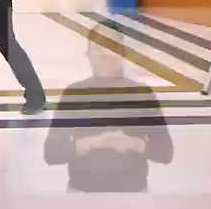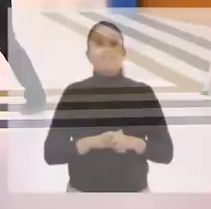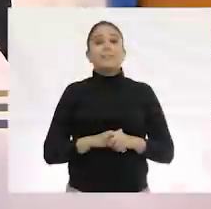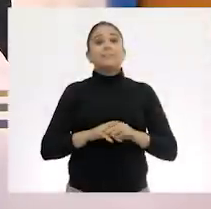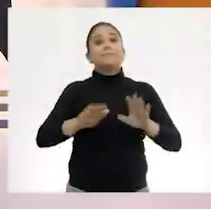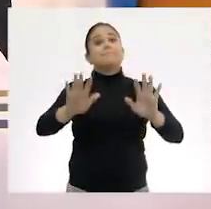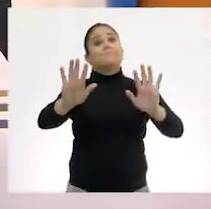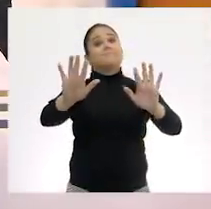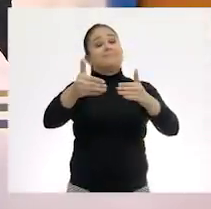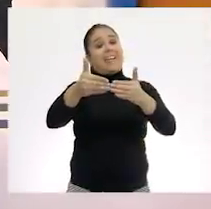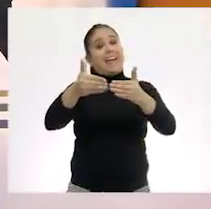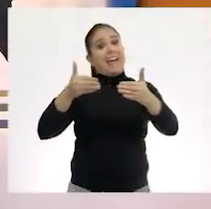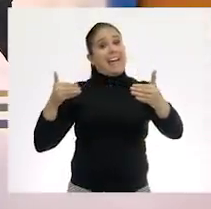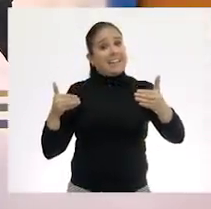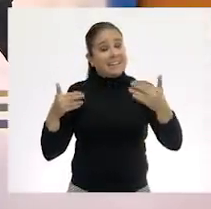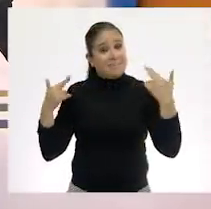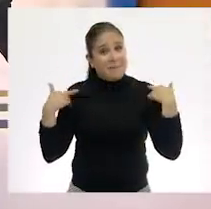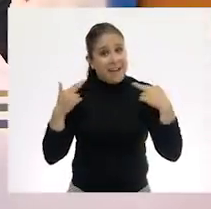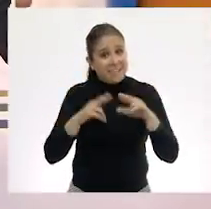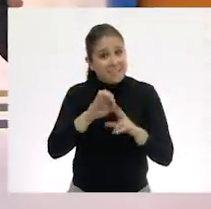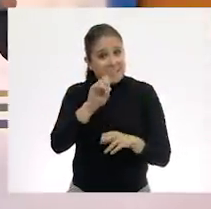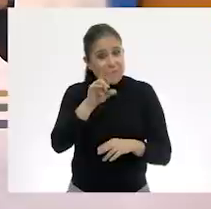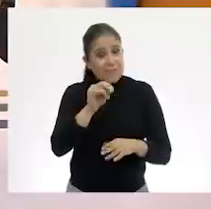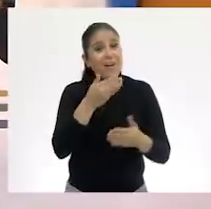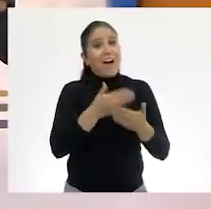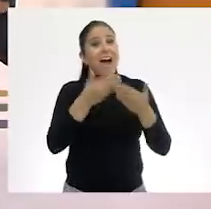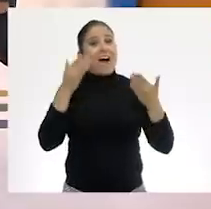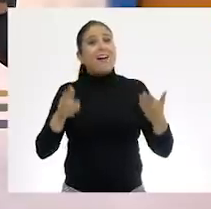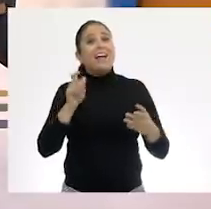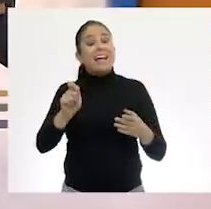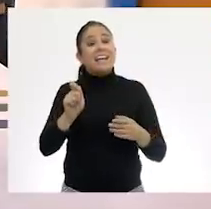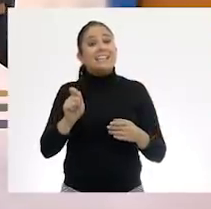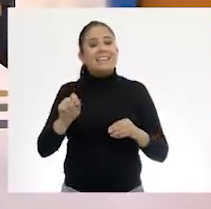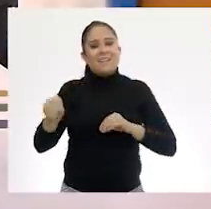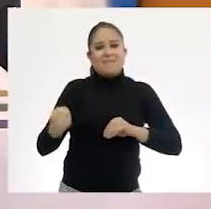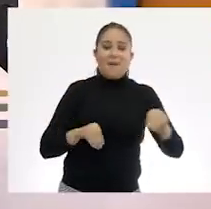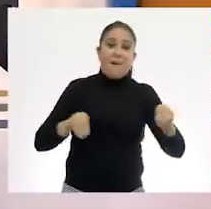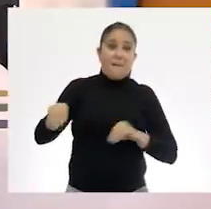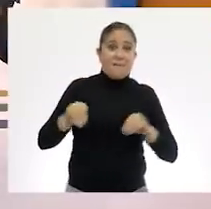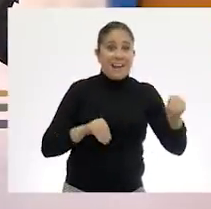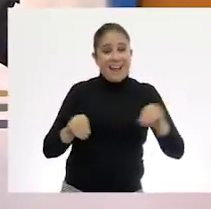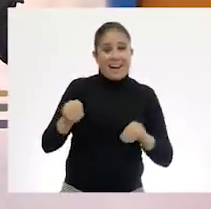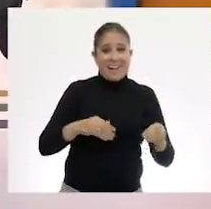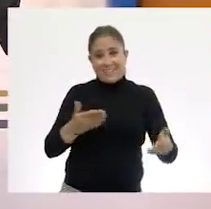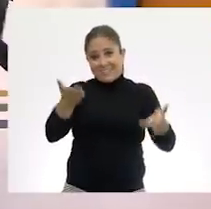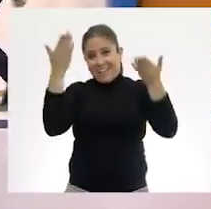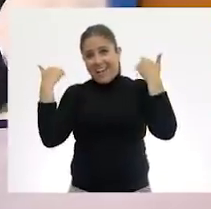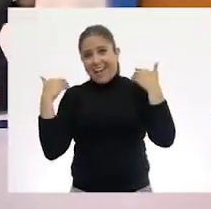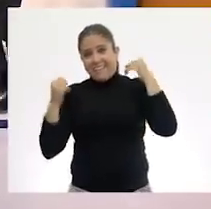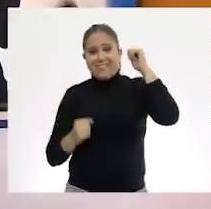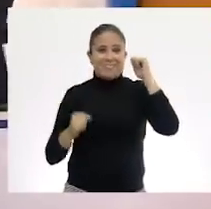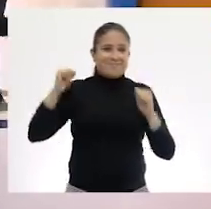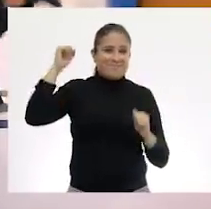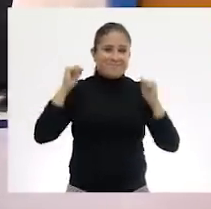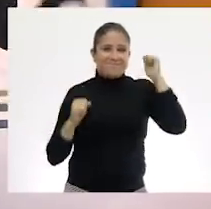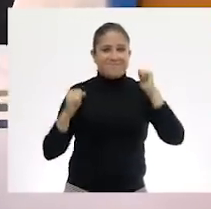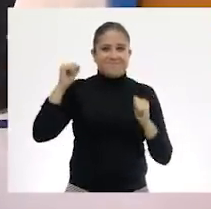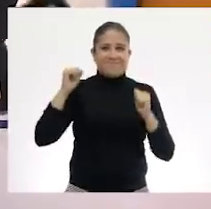Pero antes de irnos, profesor Eduardo, ha llegado el momento de movernos. Vamos a movernos. ¡Movernos! ¡Muy bien!